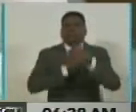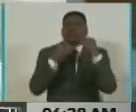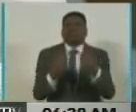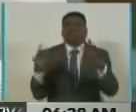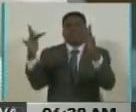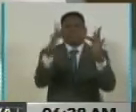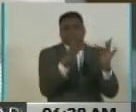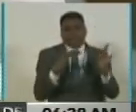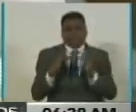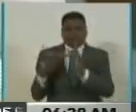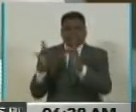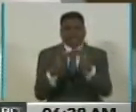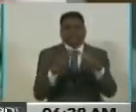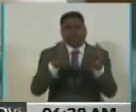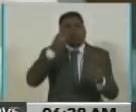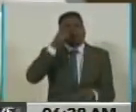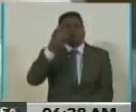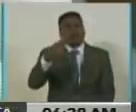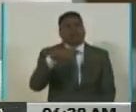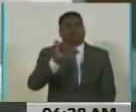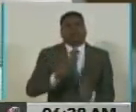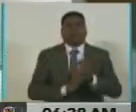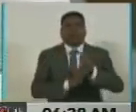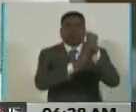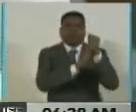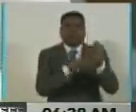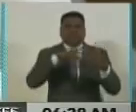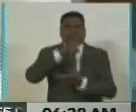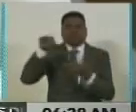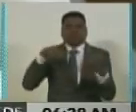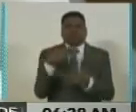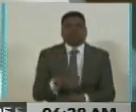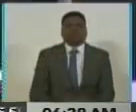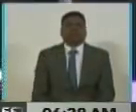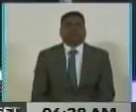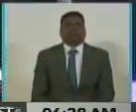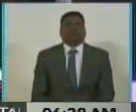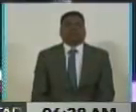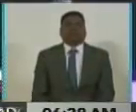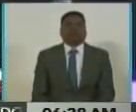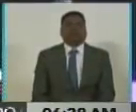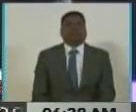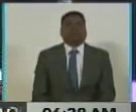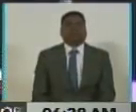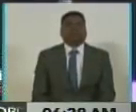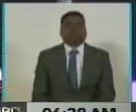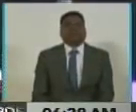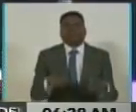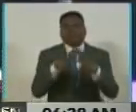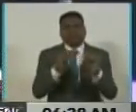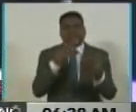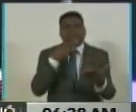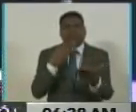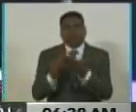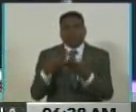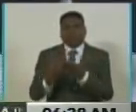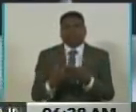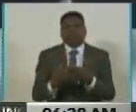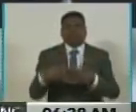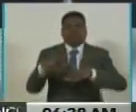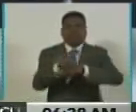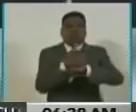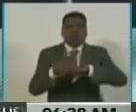el pueblo y los líderes, por supuesto, de la revolución. Todos los ejercicios que estamos planteando desde el gobierno de calle, desde